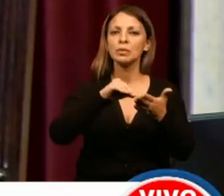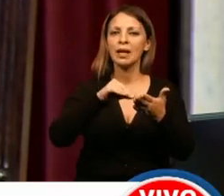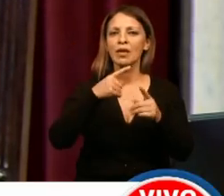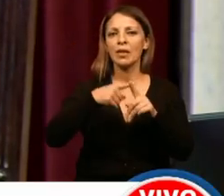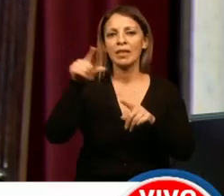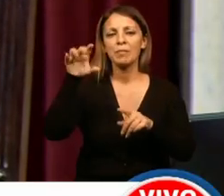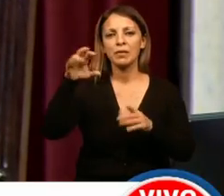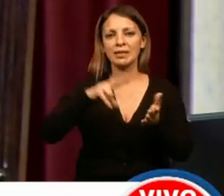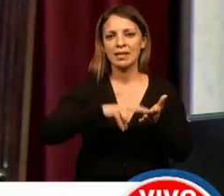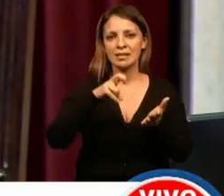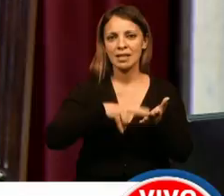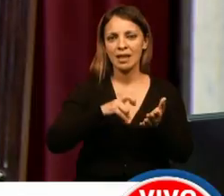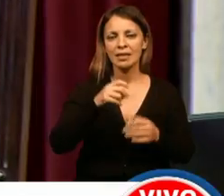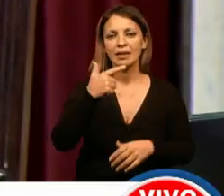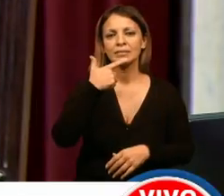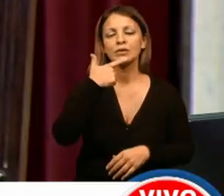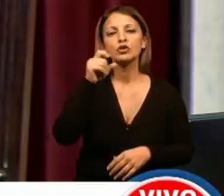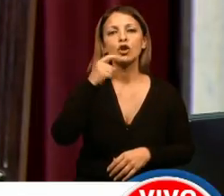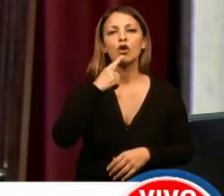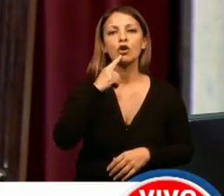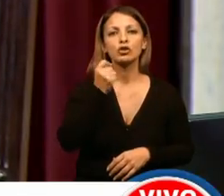provincia de salta andrés zottos